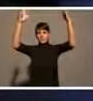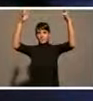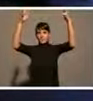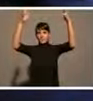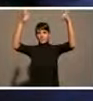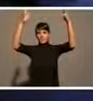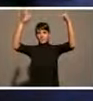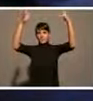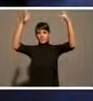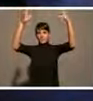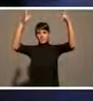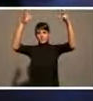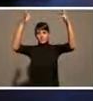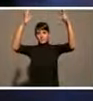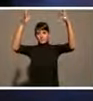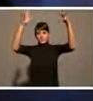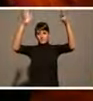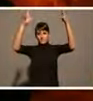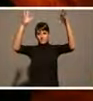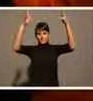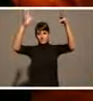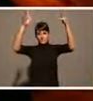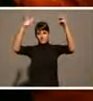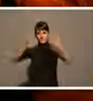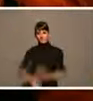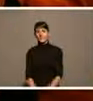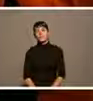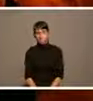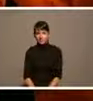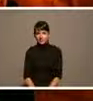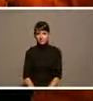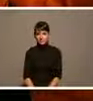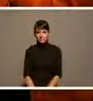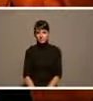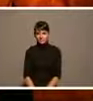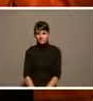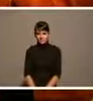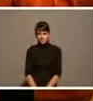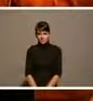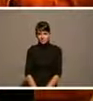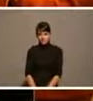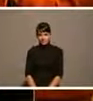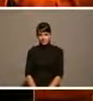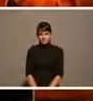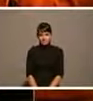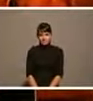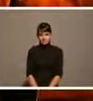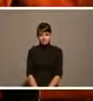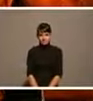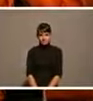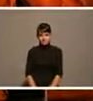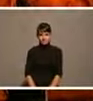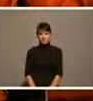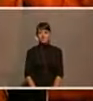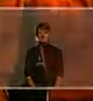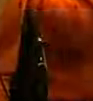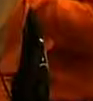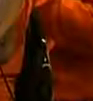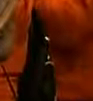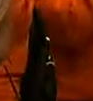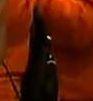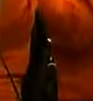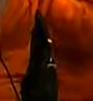Adivinando el futuro, aquí están las burlonas, un tema que se titula, o se titulaba mejor dicho, si hay algo que le perturba,